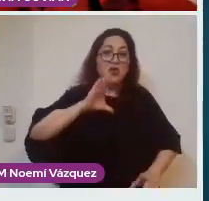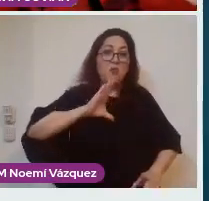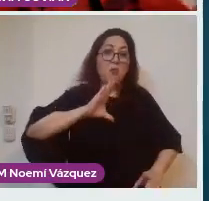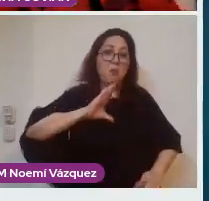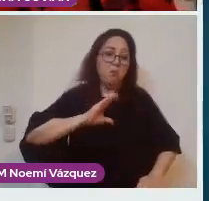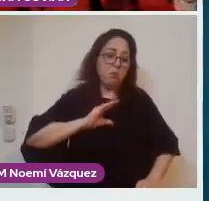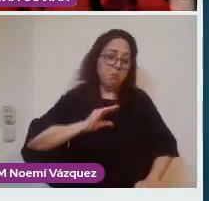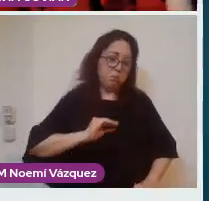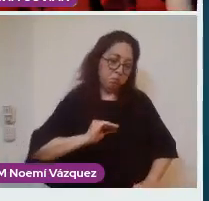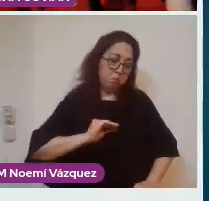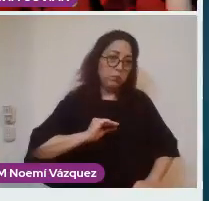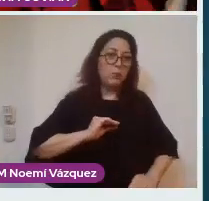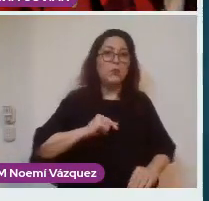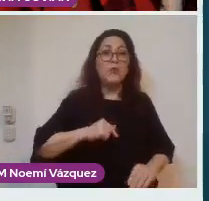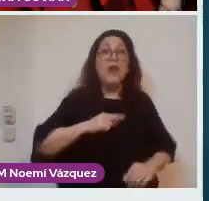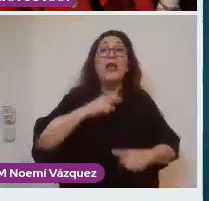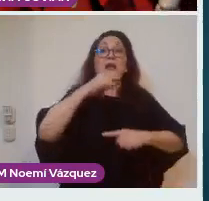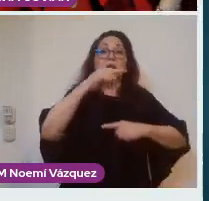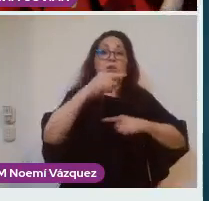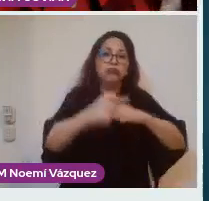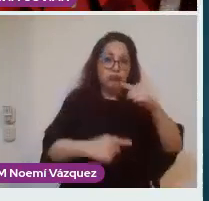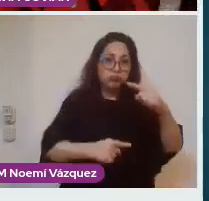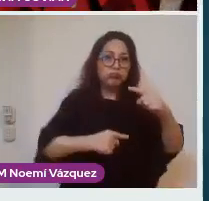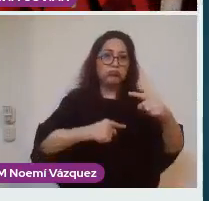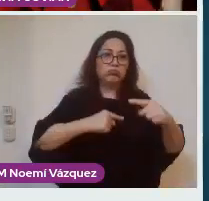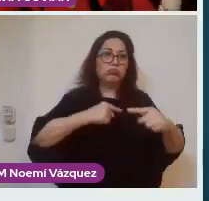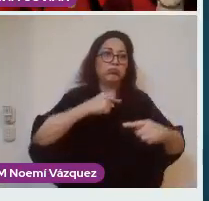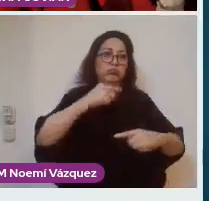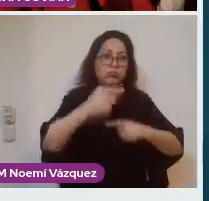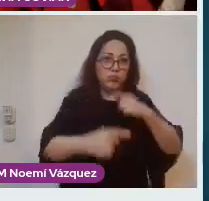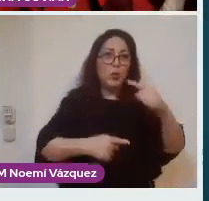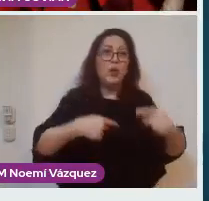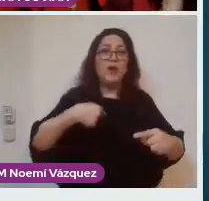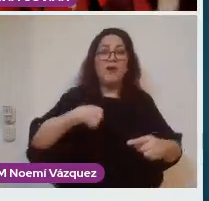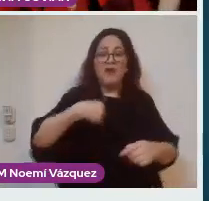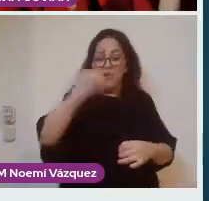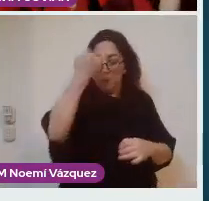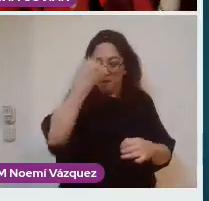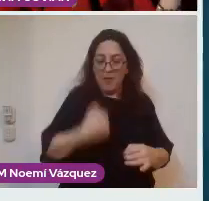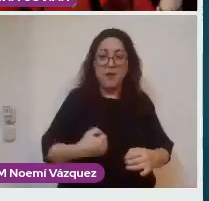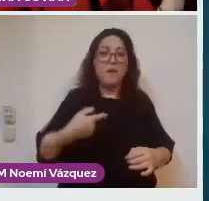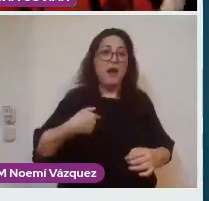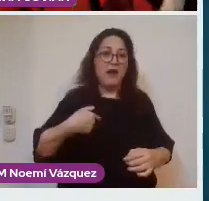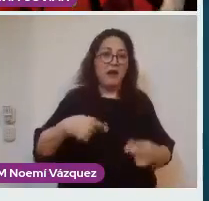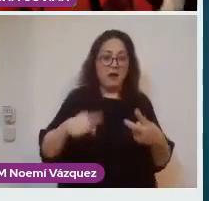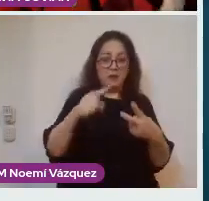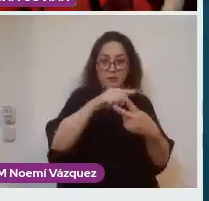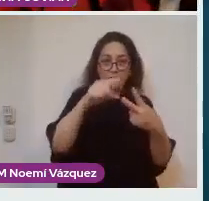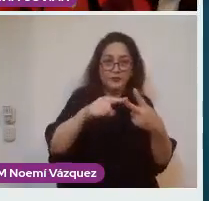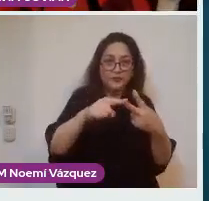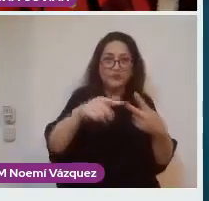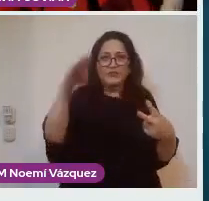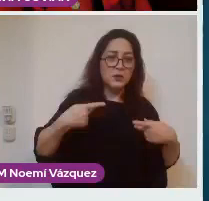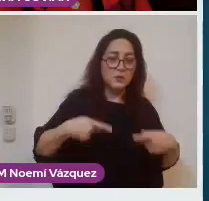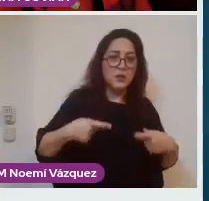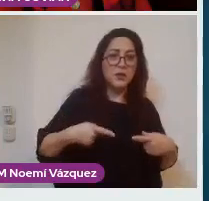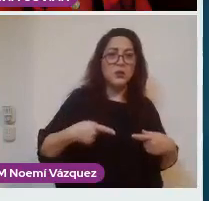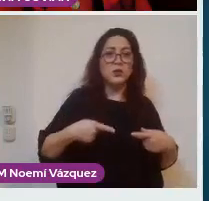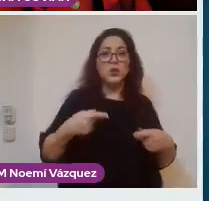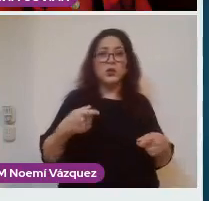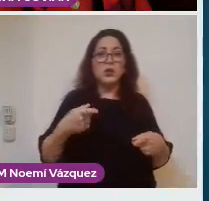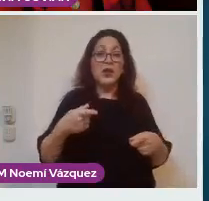qué tan rápido comen. Se supone que tendríamos que masticar 15 veces un bocado. Pero yo les